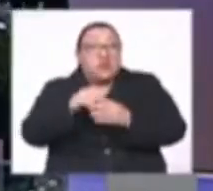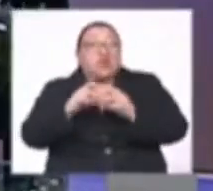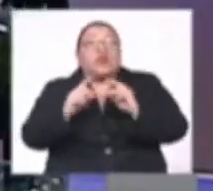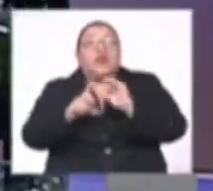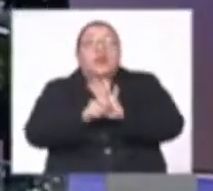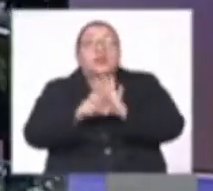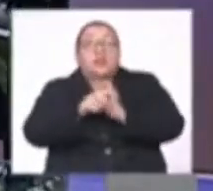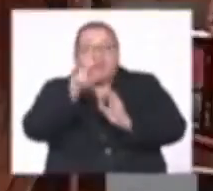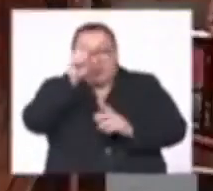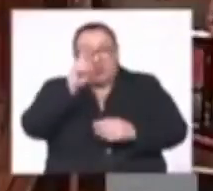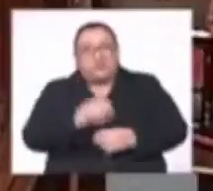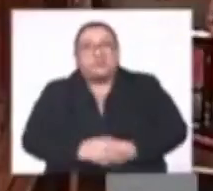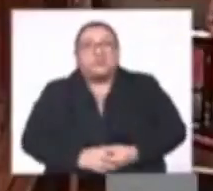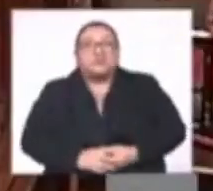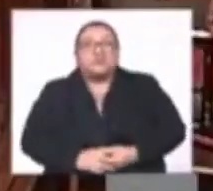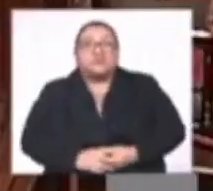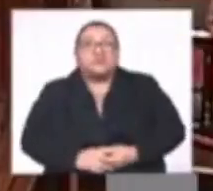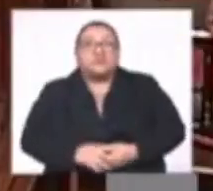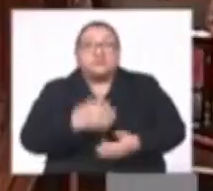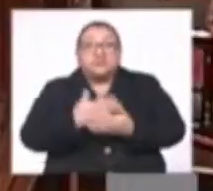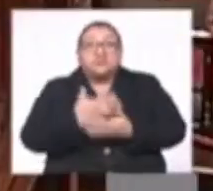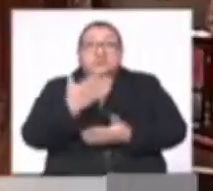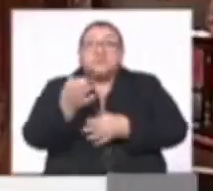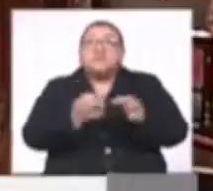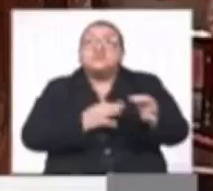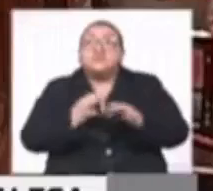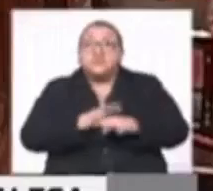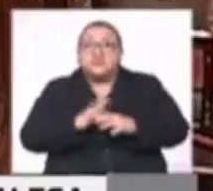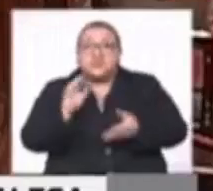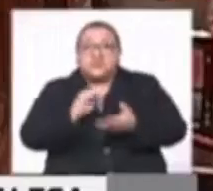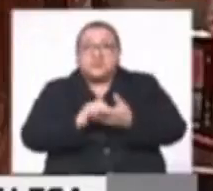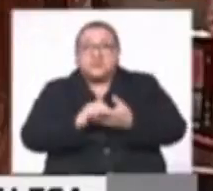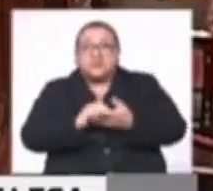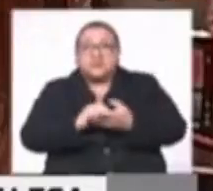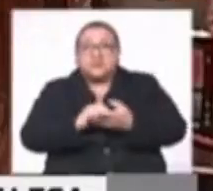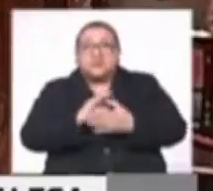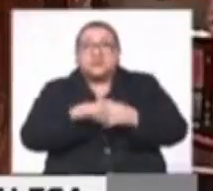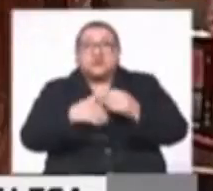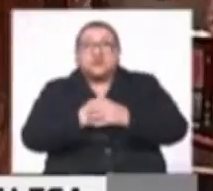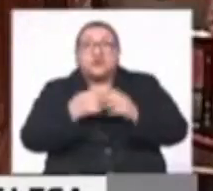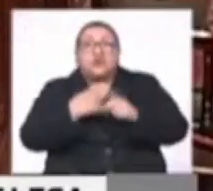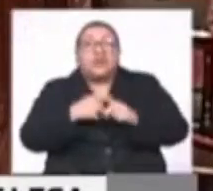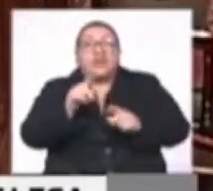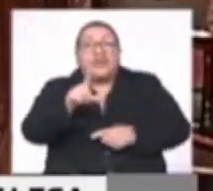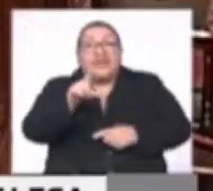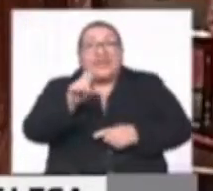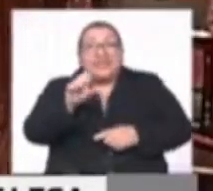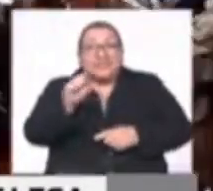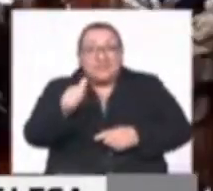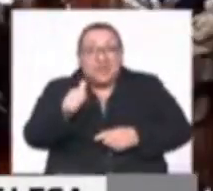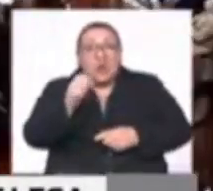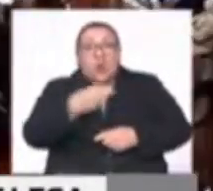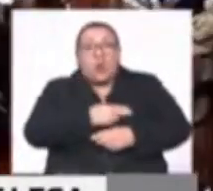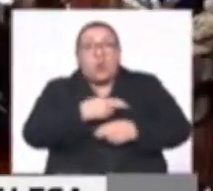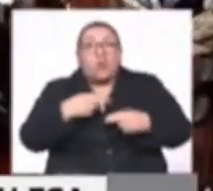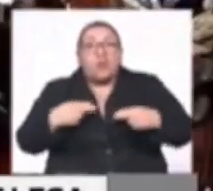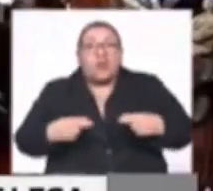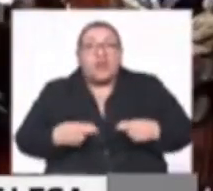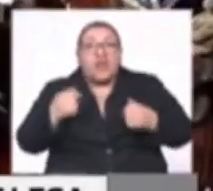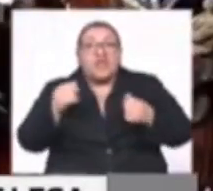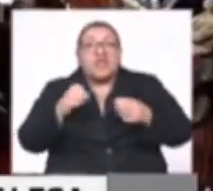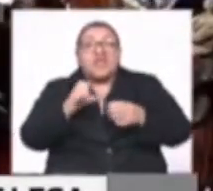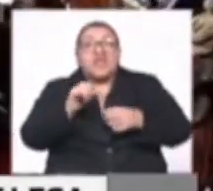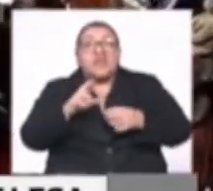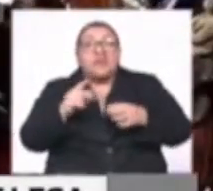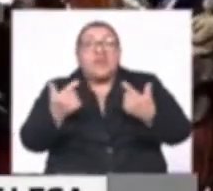Veamos. Se propone precisar la aplicación y los alcances de los crímenes de lesa humanidad y crímenes de guerra en la